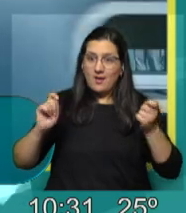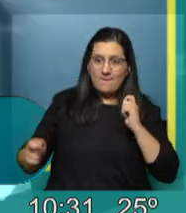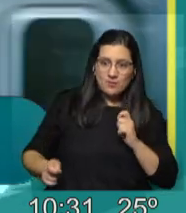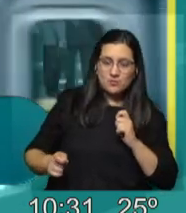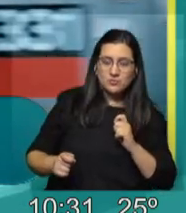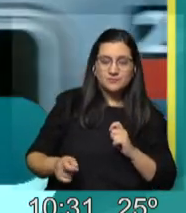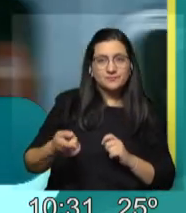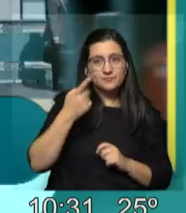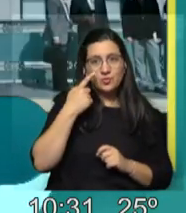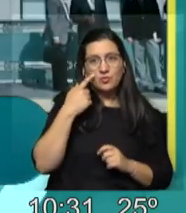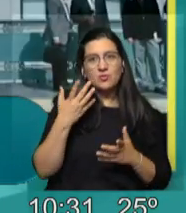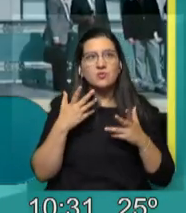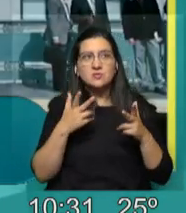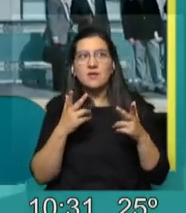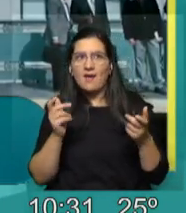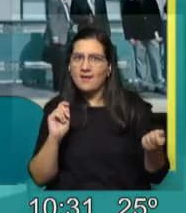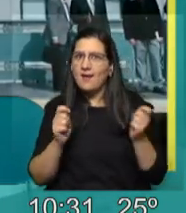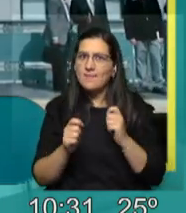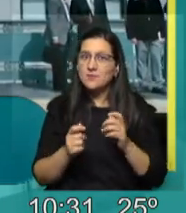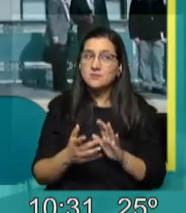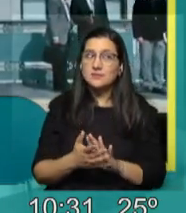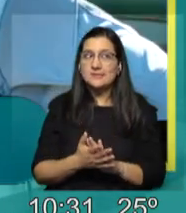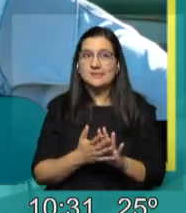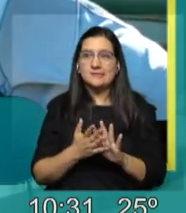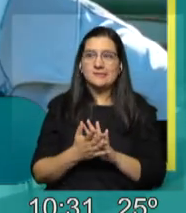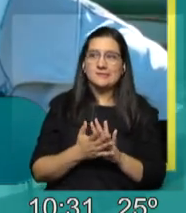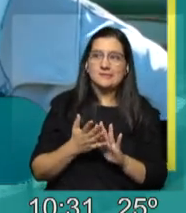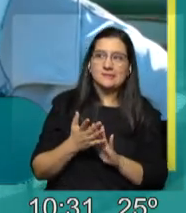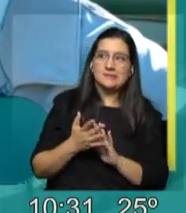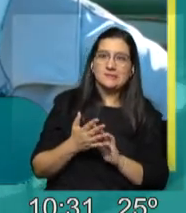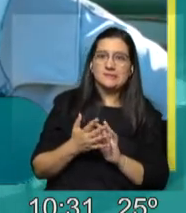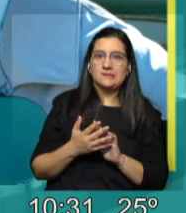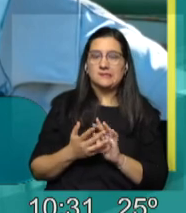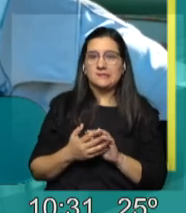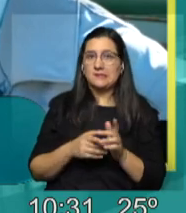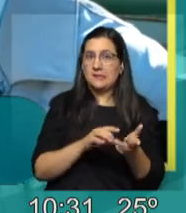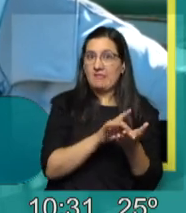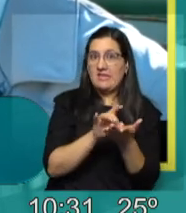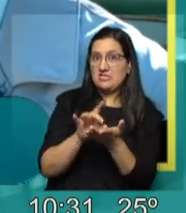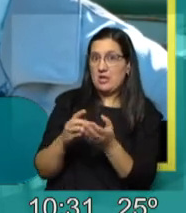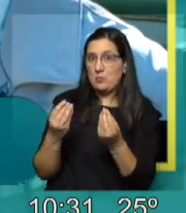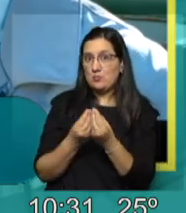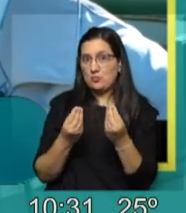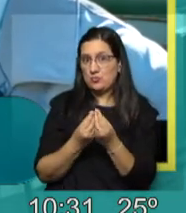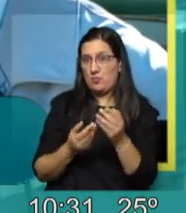en los medios de comunicación dicen... ¿Va a haber cambios? Es que... Sí, exit, o